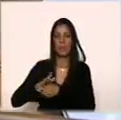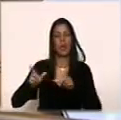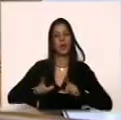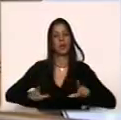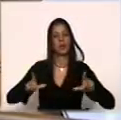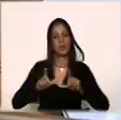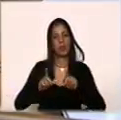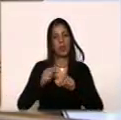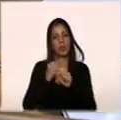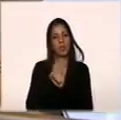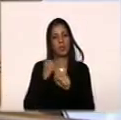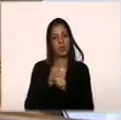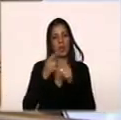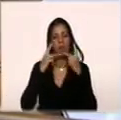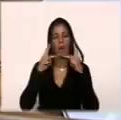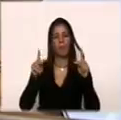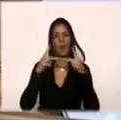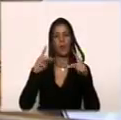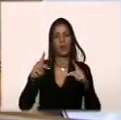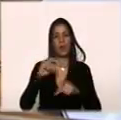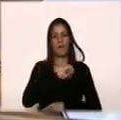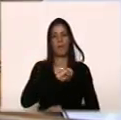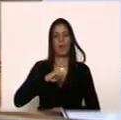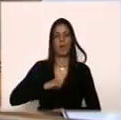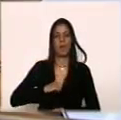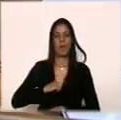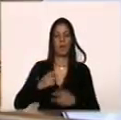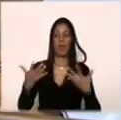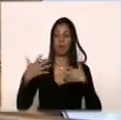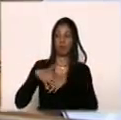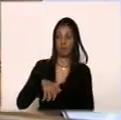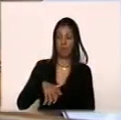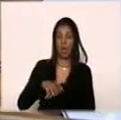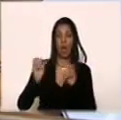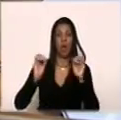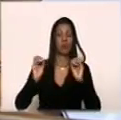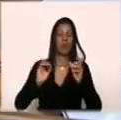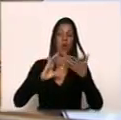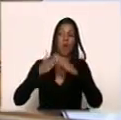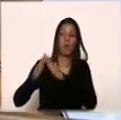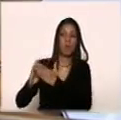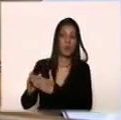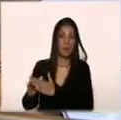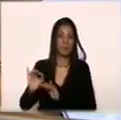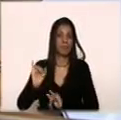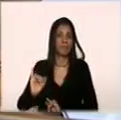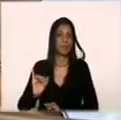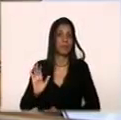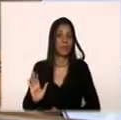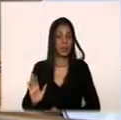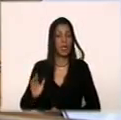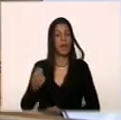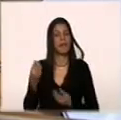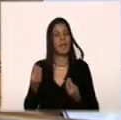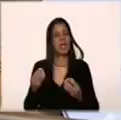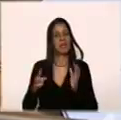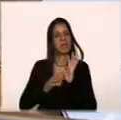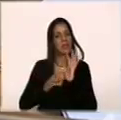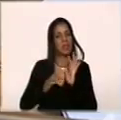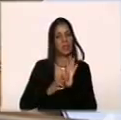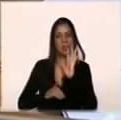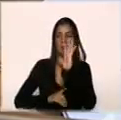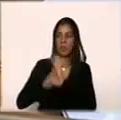de trabajos públicas, privadas, mixtas y comunales, a fin de garantizar el